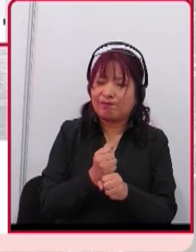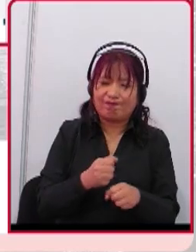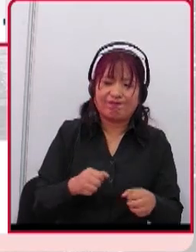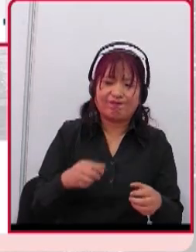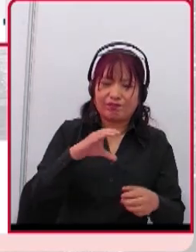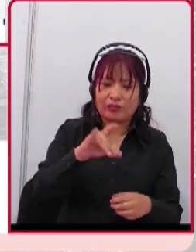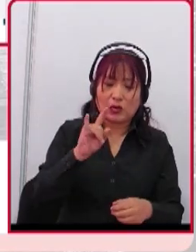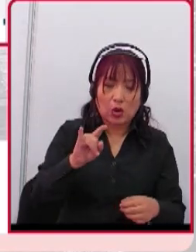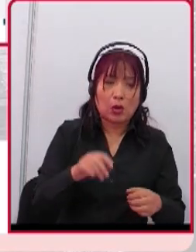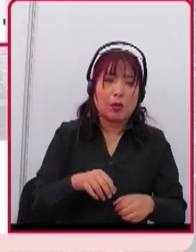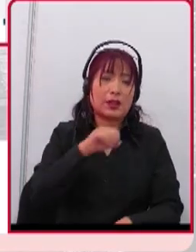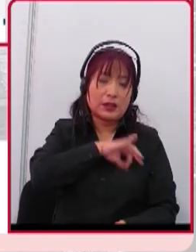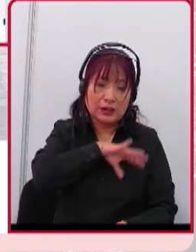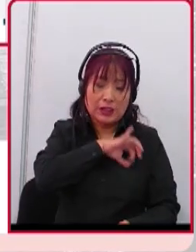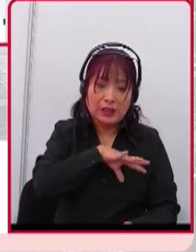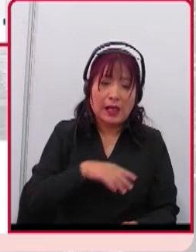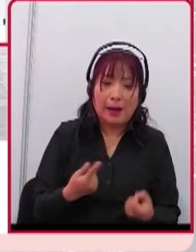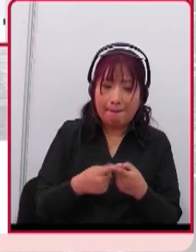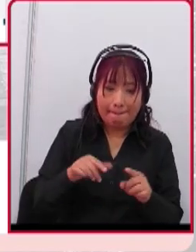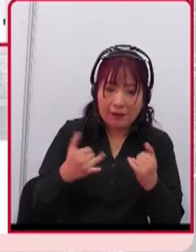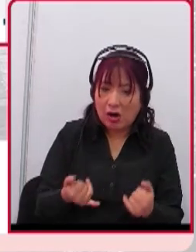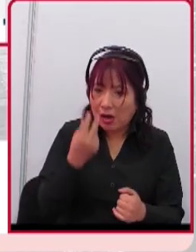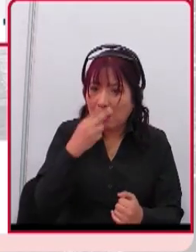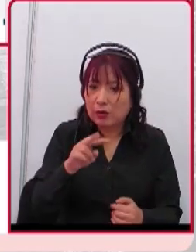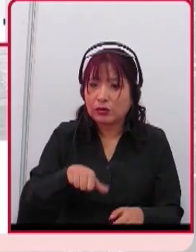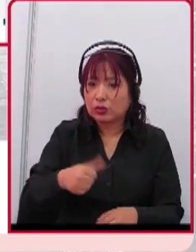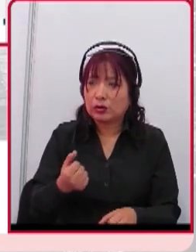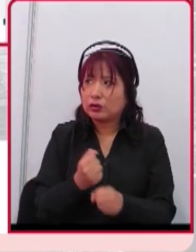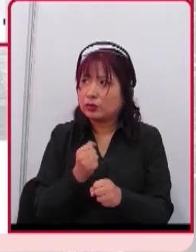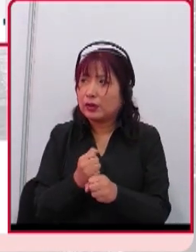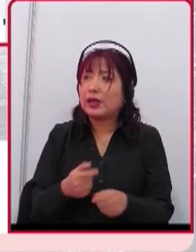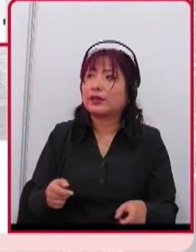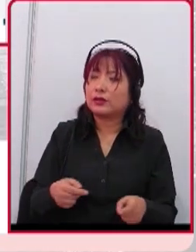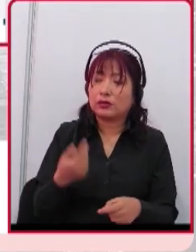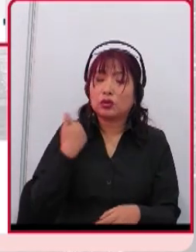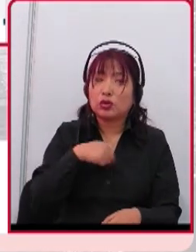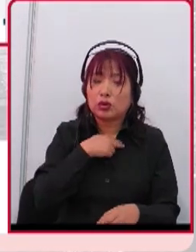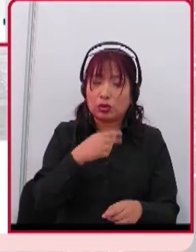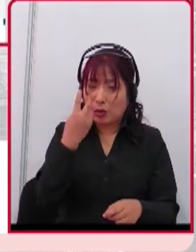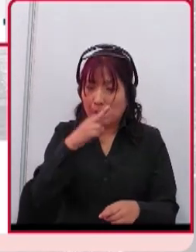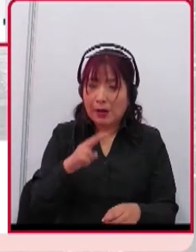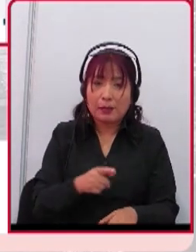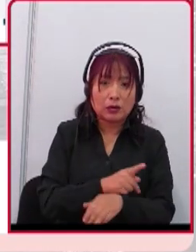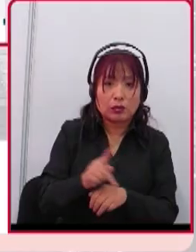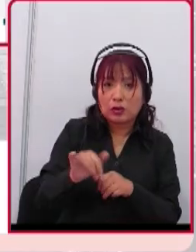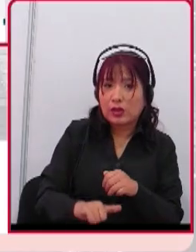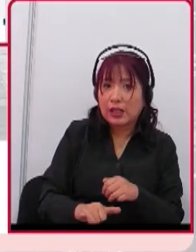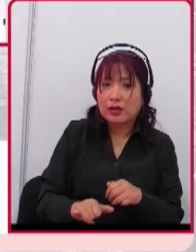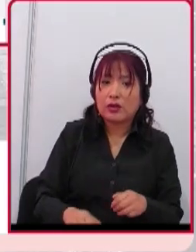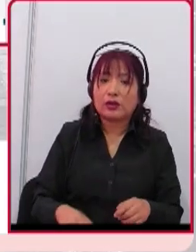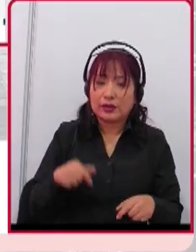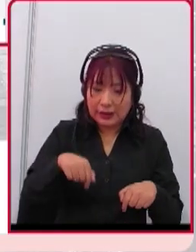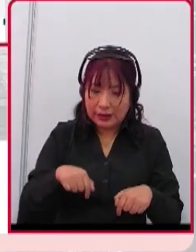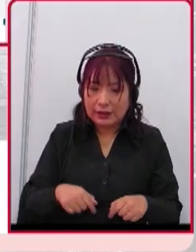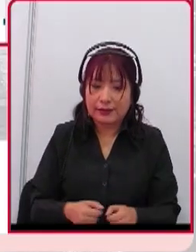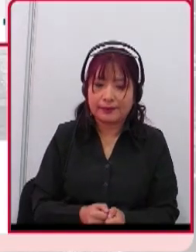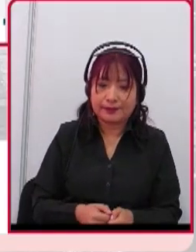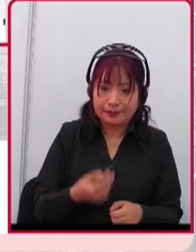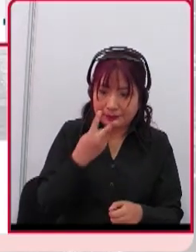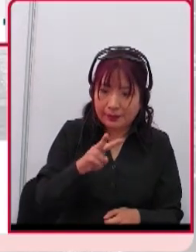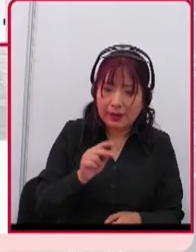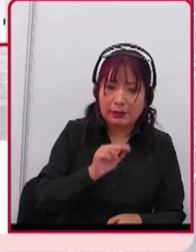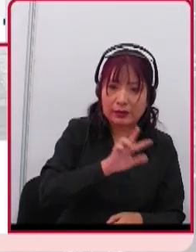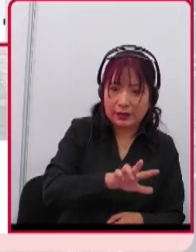minera. Y eso es justamente lo que vamos a ver. Si filtramos los proyectos presentes en la cartera, podemos ver que 37